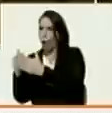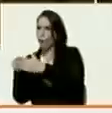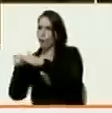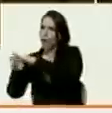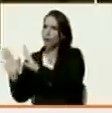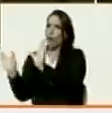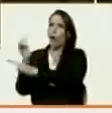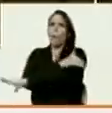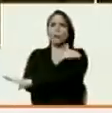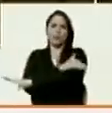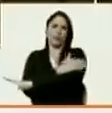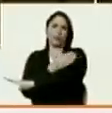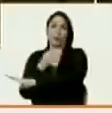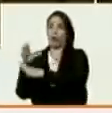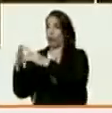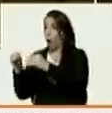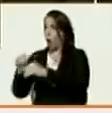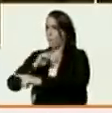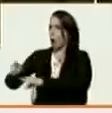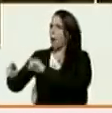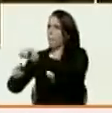todos se acusan.